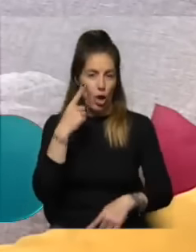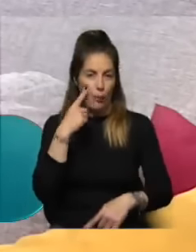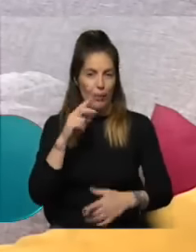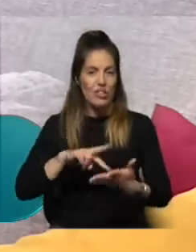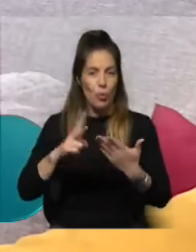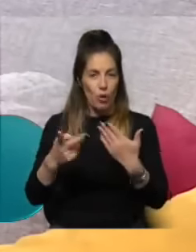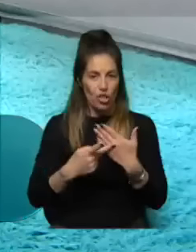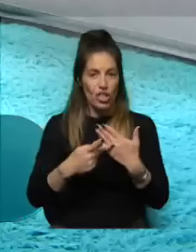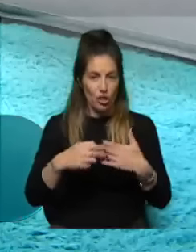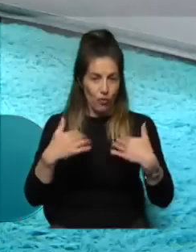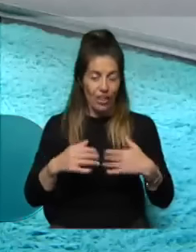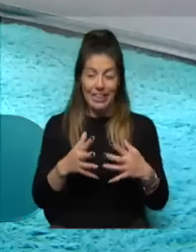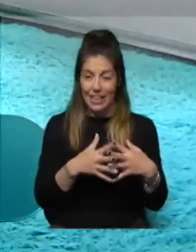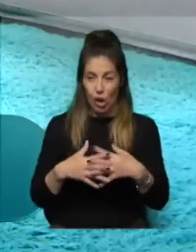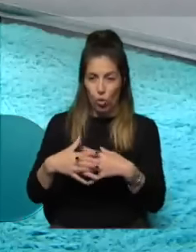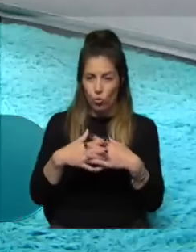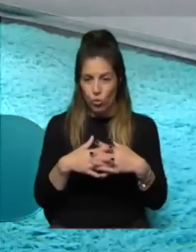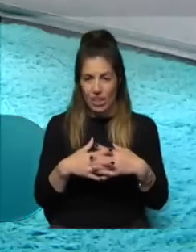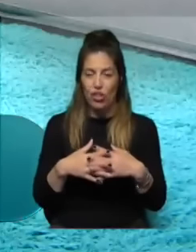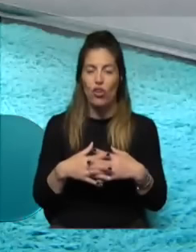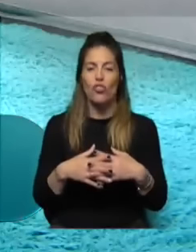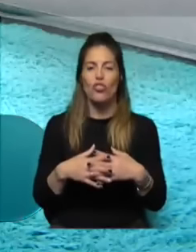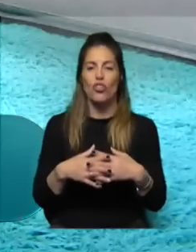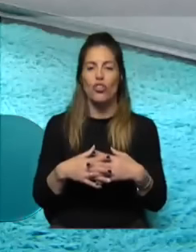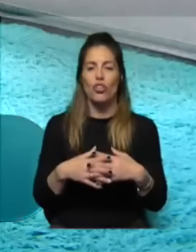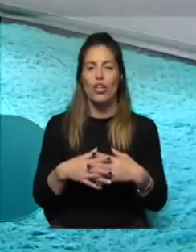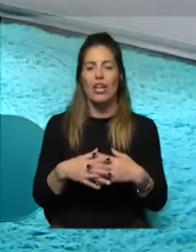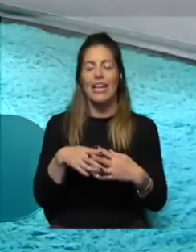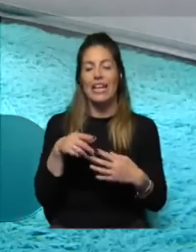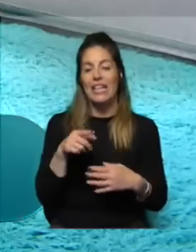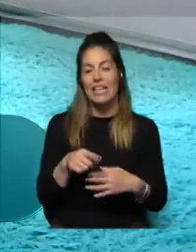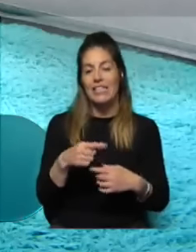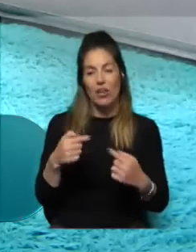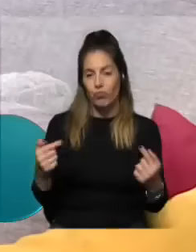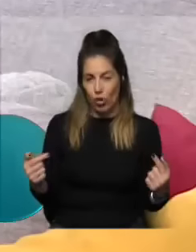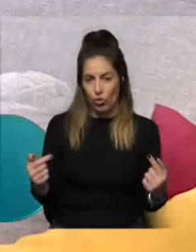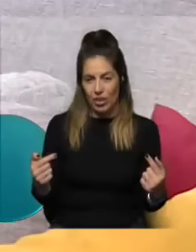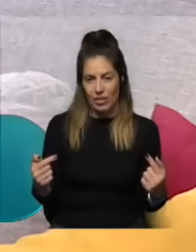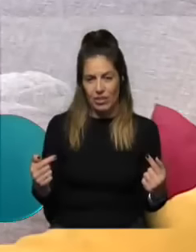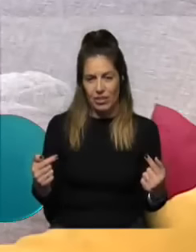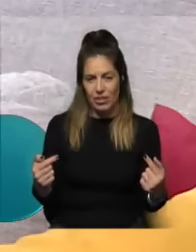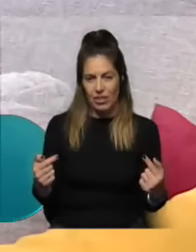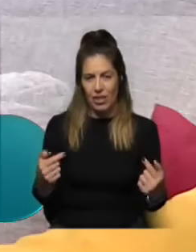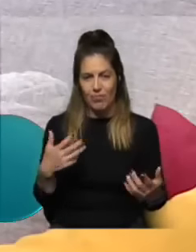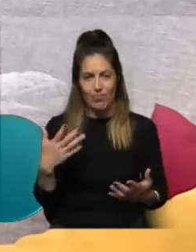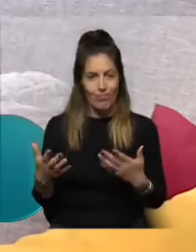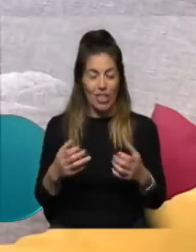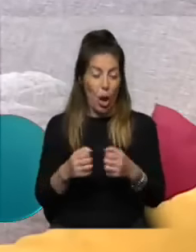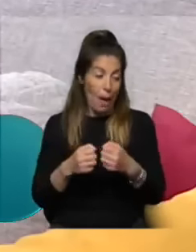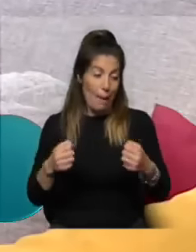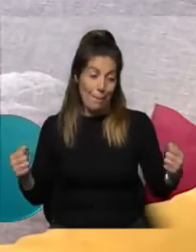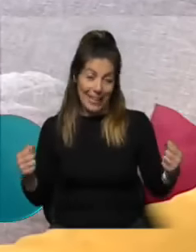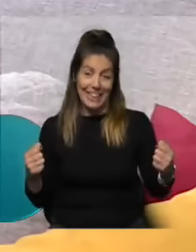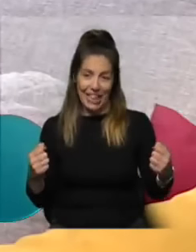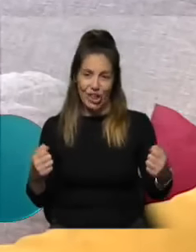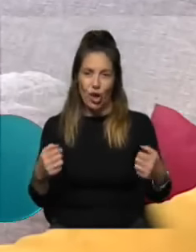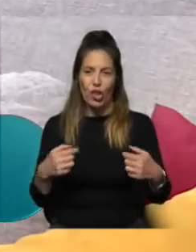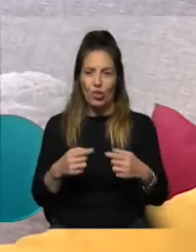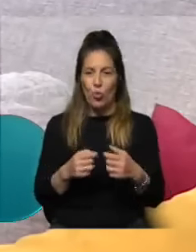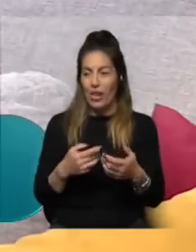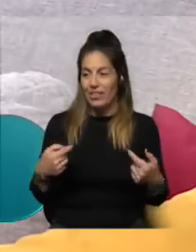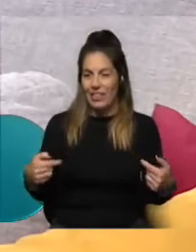proyecto bastante copado de Estados Unidos. Entonces andamos como medio expandiendo nuestros horizontes, pero